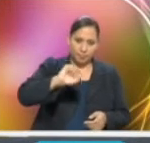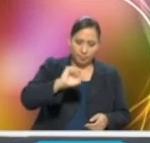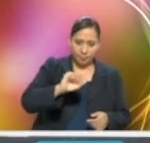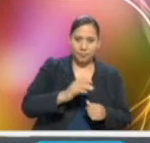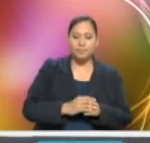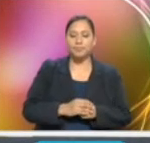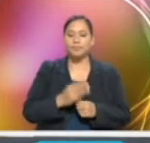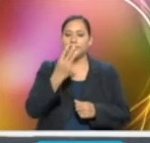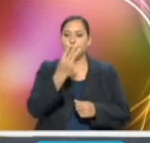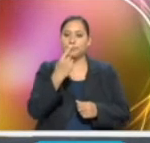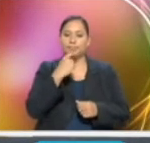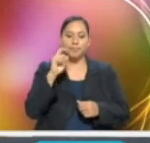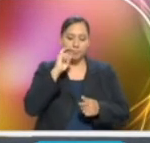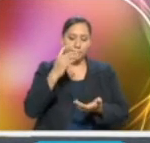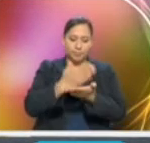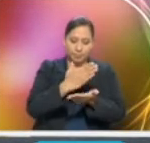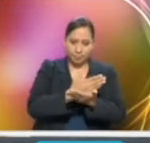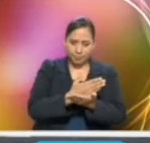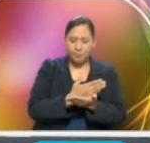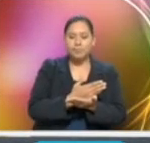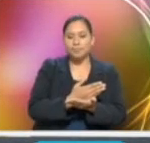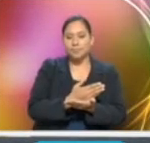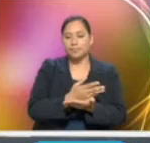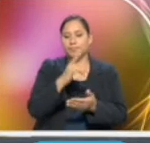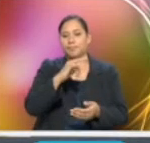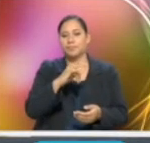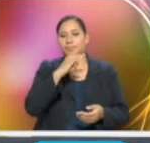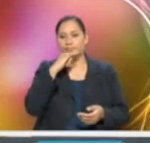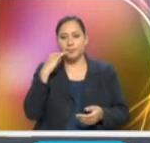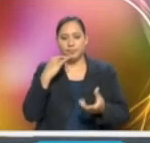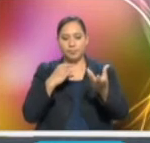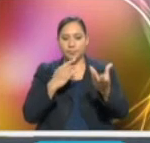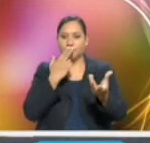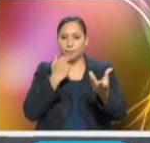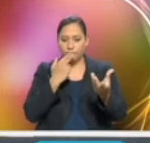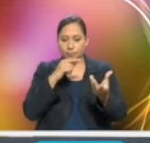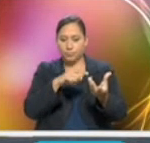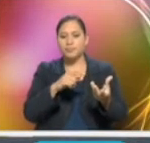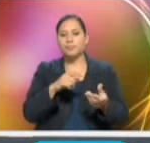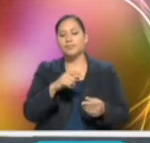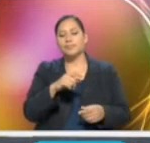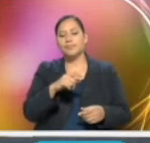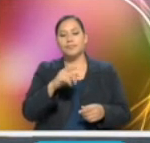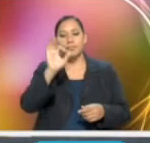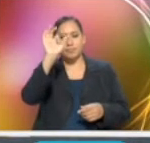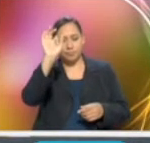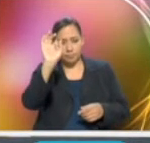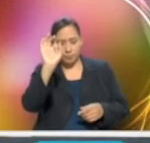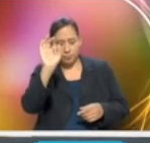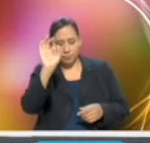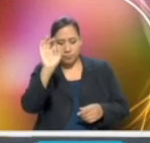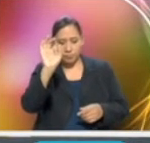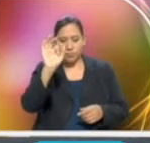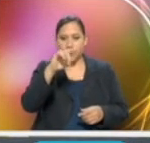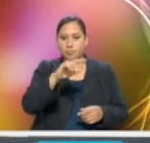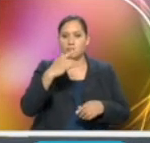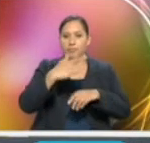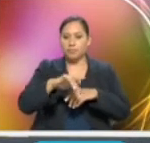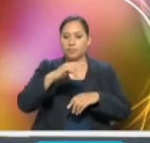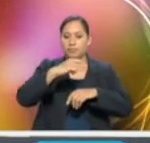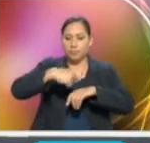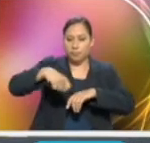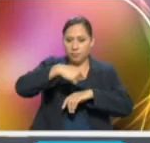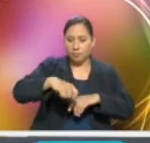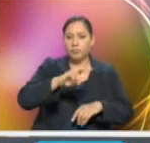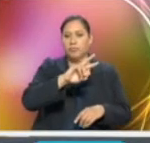3 jitomates picados finamente, un pimiento morrón, media taza de aceitunas, también una taza de queso